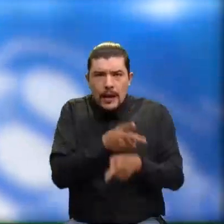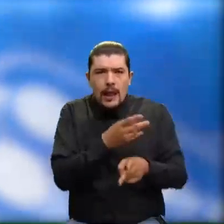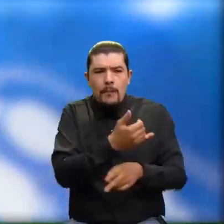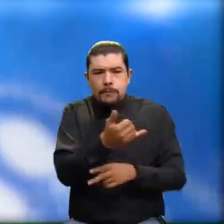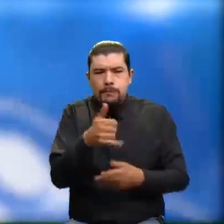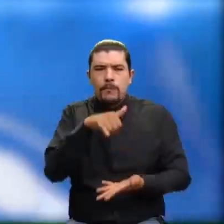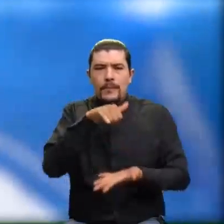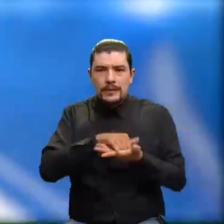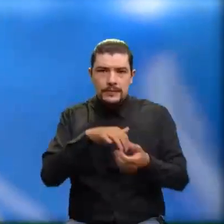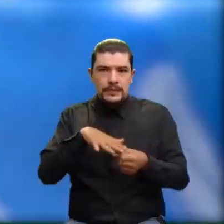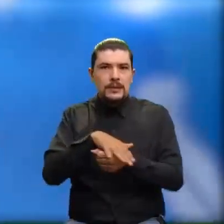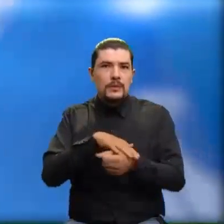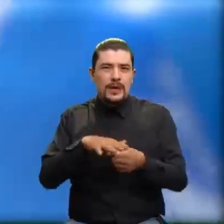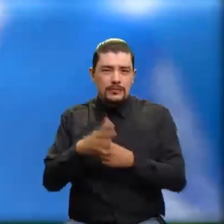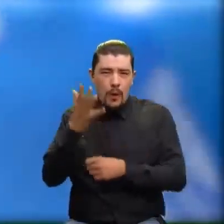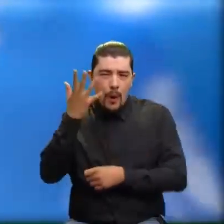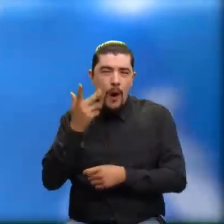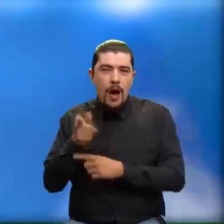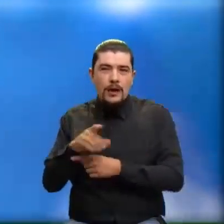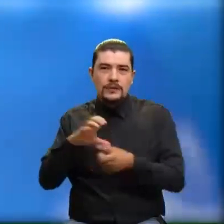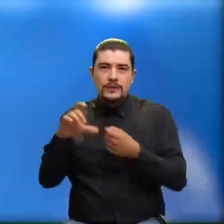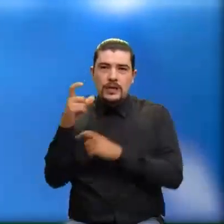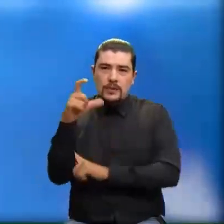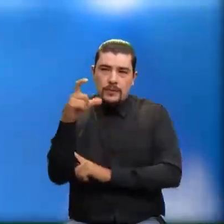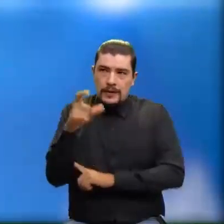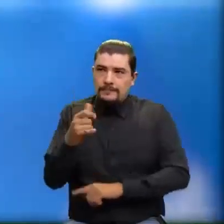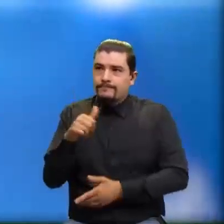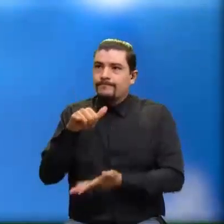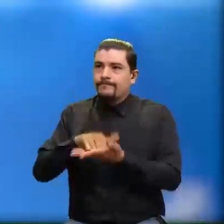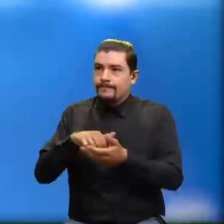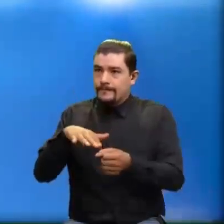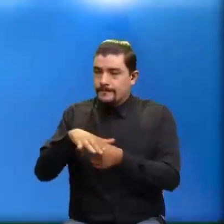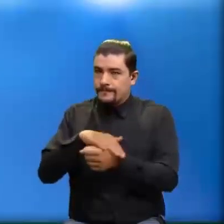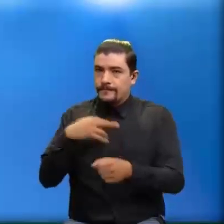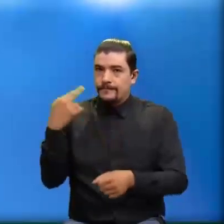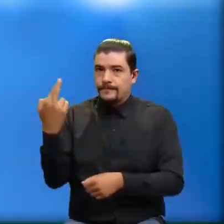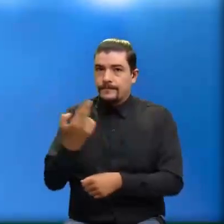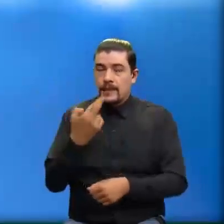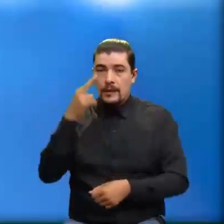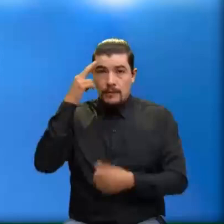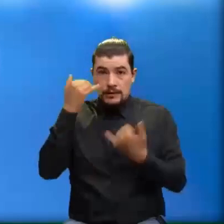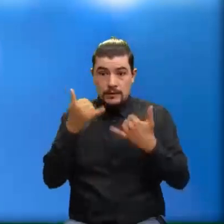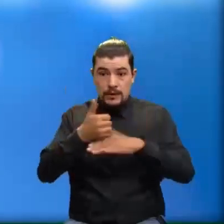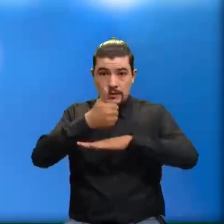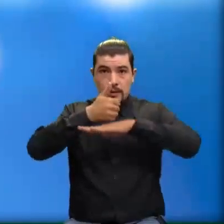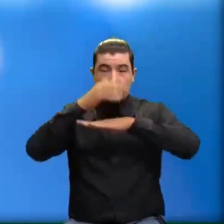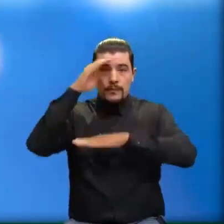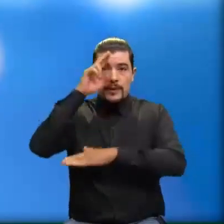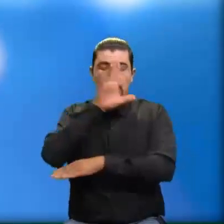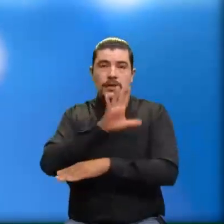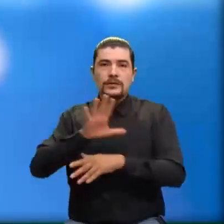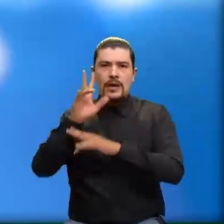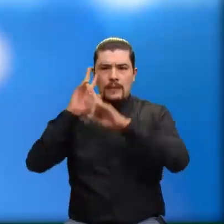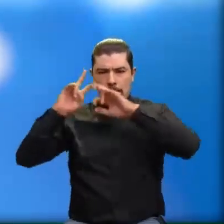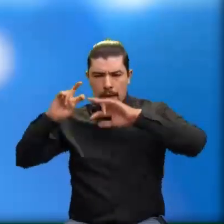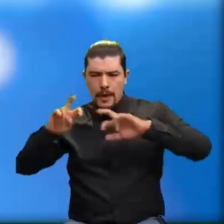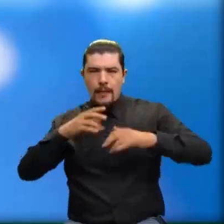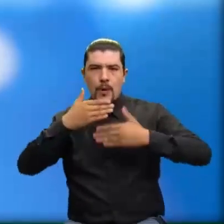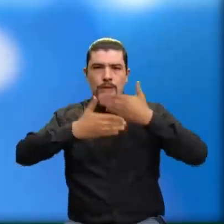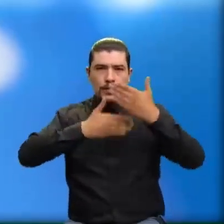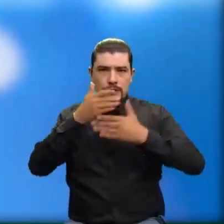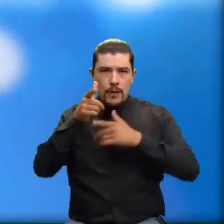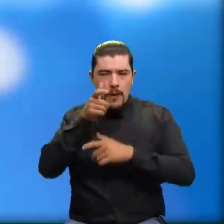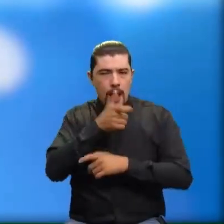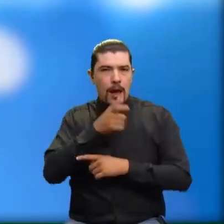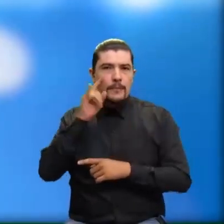los que a diario se viven en la capital norte santandereana, y por supuesto las autoridades están en los diferentes procesos de investigación.